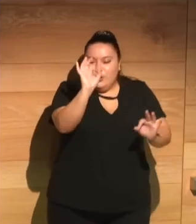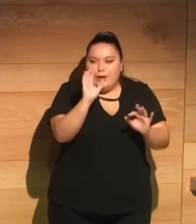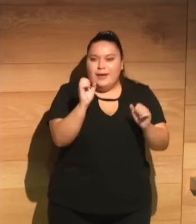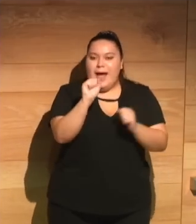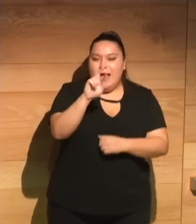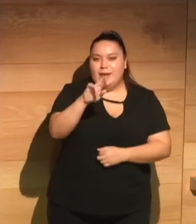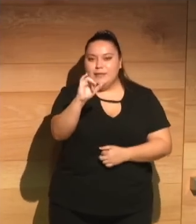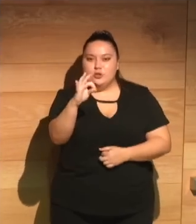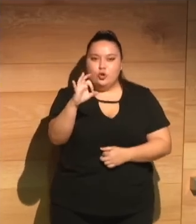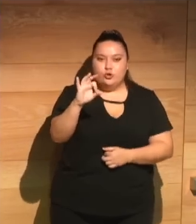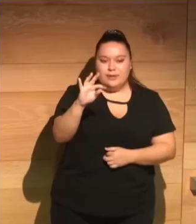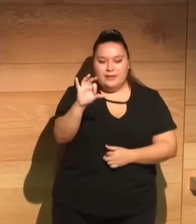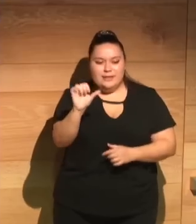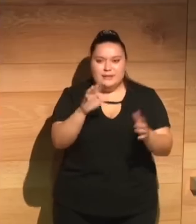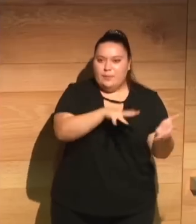aristotélica.